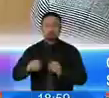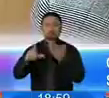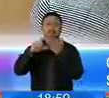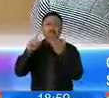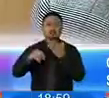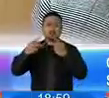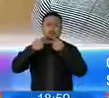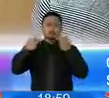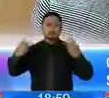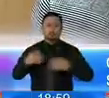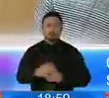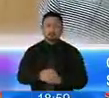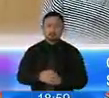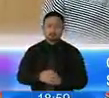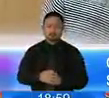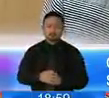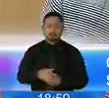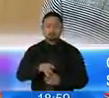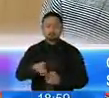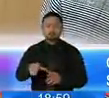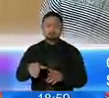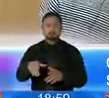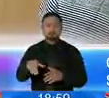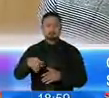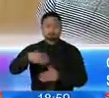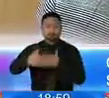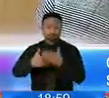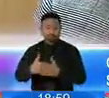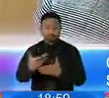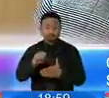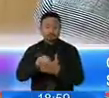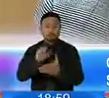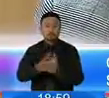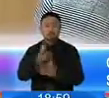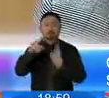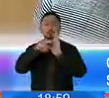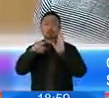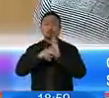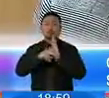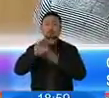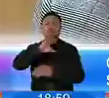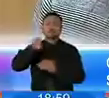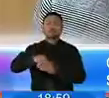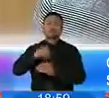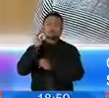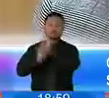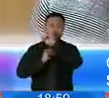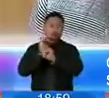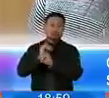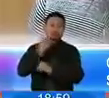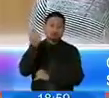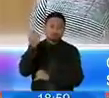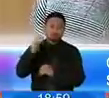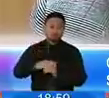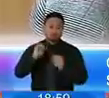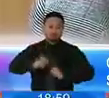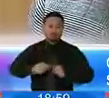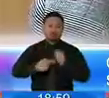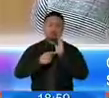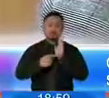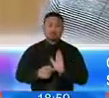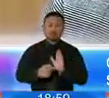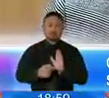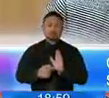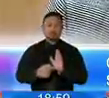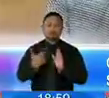Finanzas Públicas para la aplicación de las normas del Fondo Monetario Internacional para la presentación